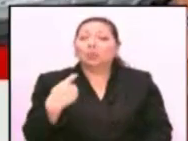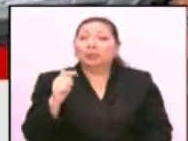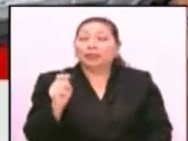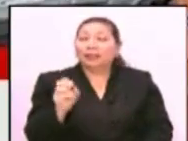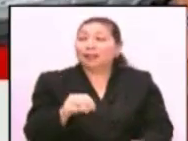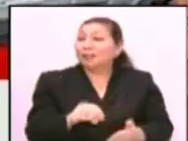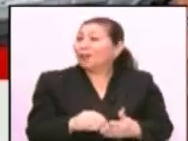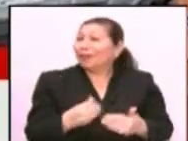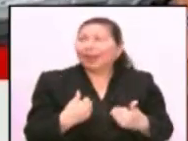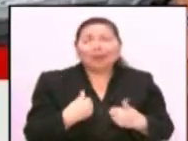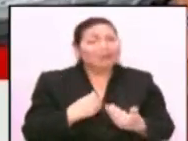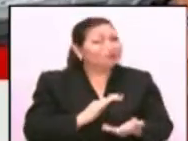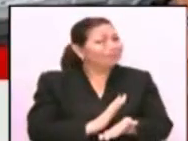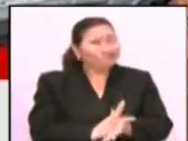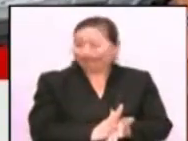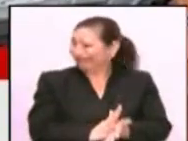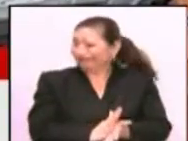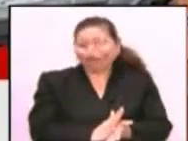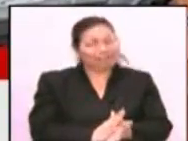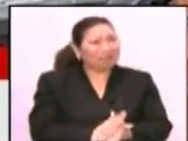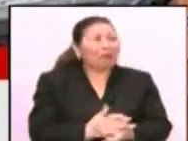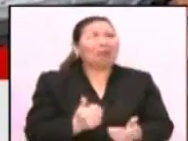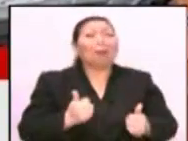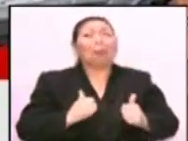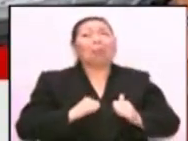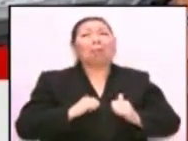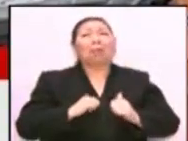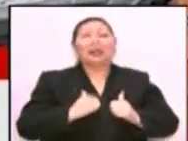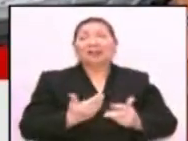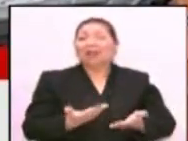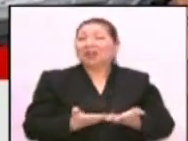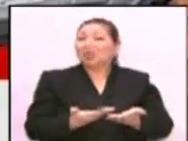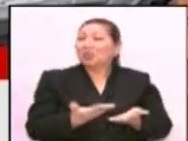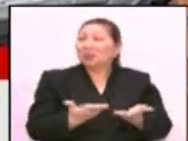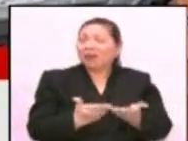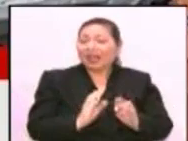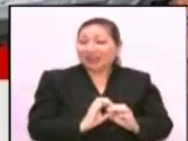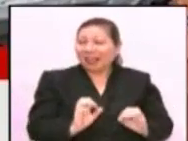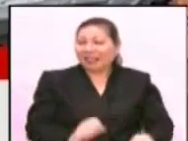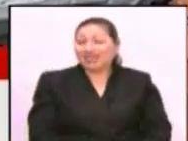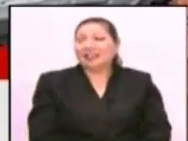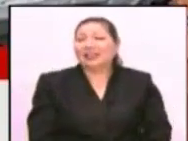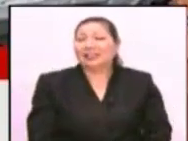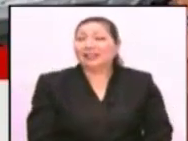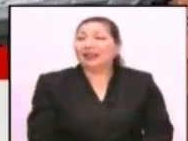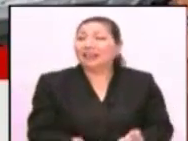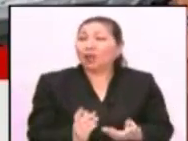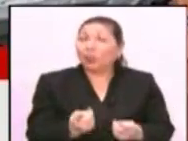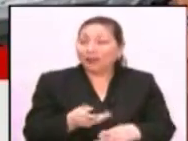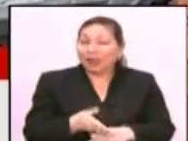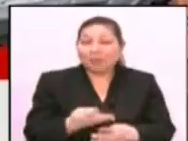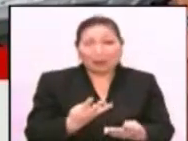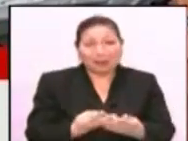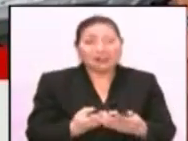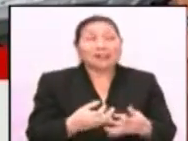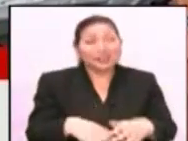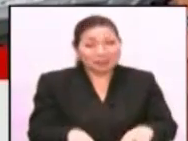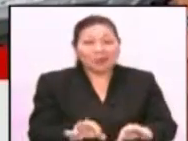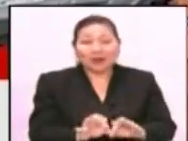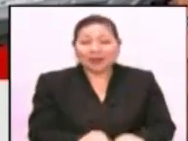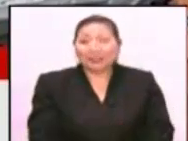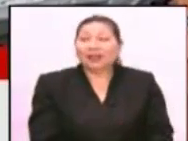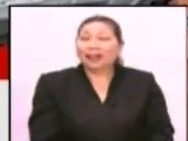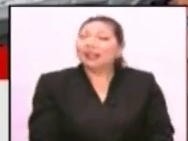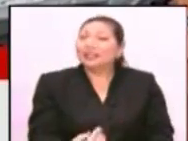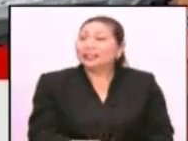de la población no tenía ningún tema técnico o un oficio antes de ingresar. Así que eso es importante y